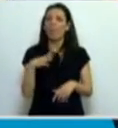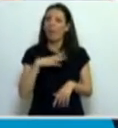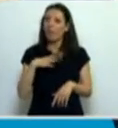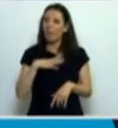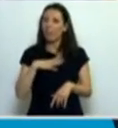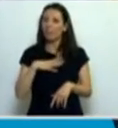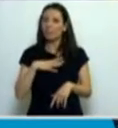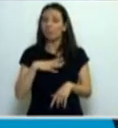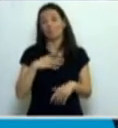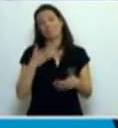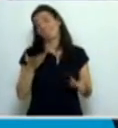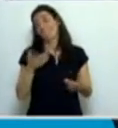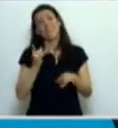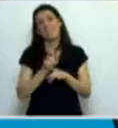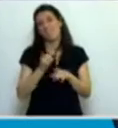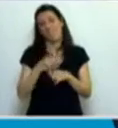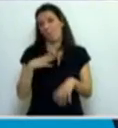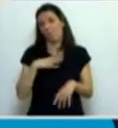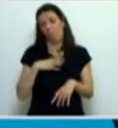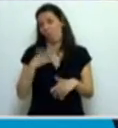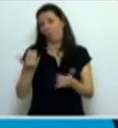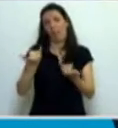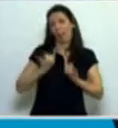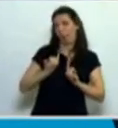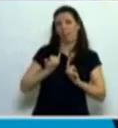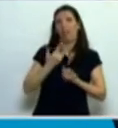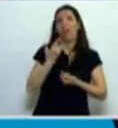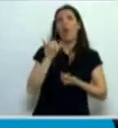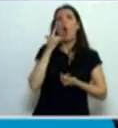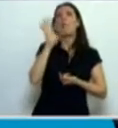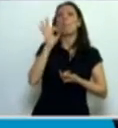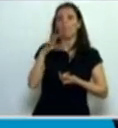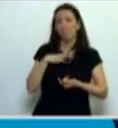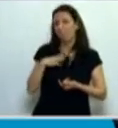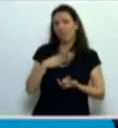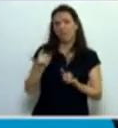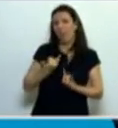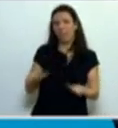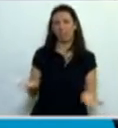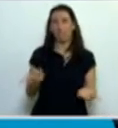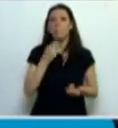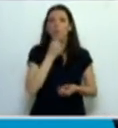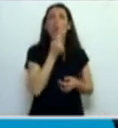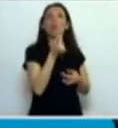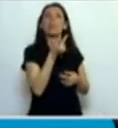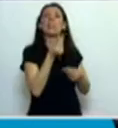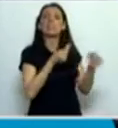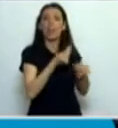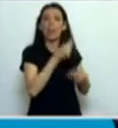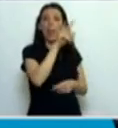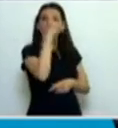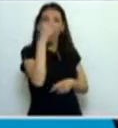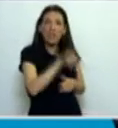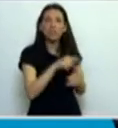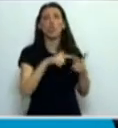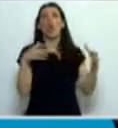omitió, como lo hace habitualmente, solicitar la opinión del Tesorero General de la Nación y de la Contaduría General de